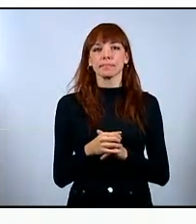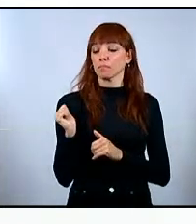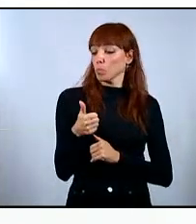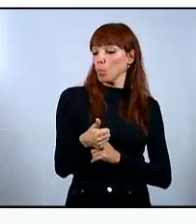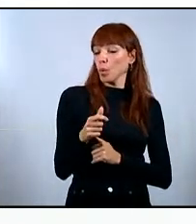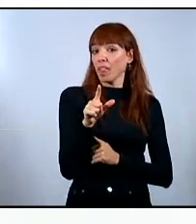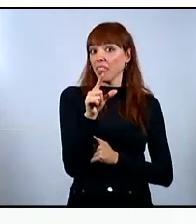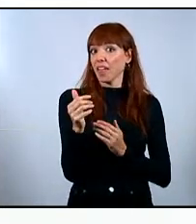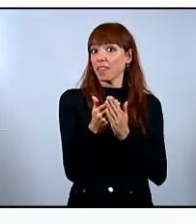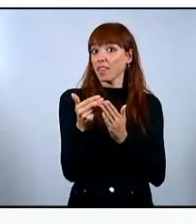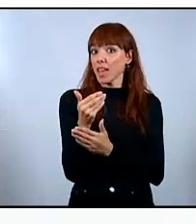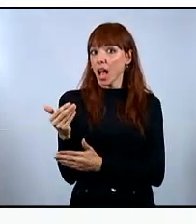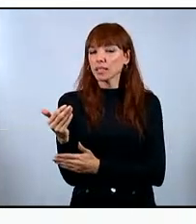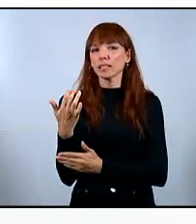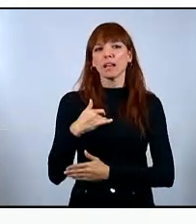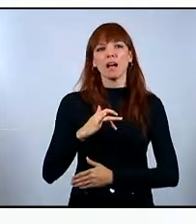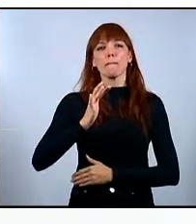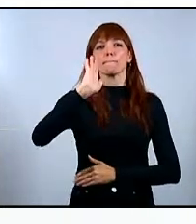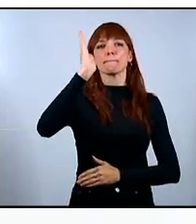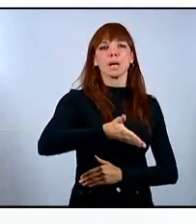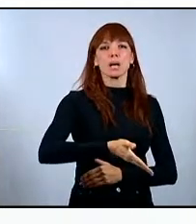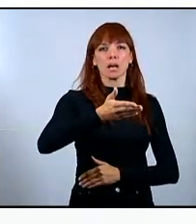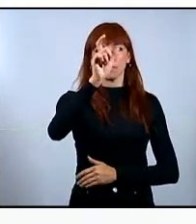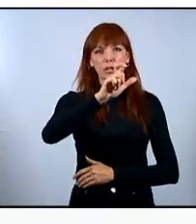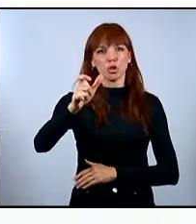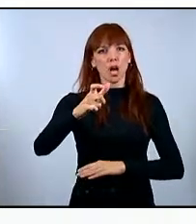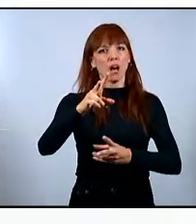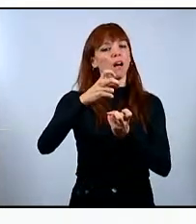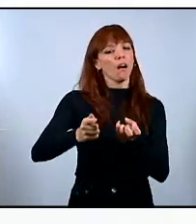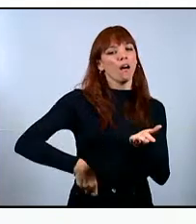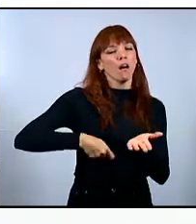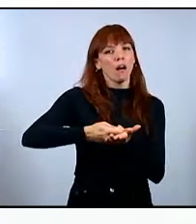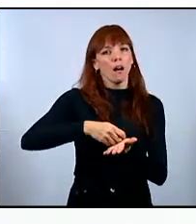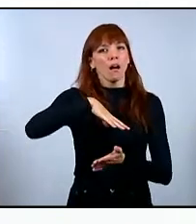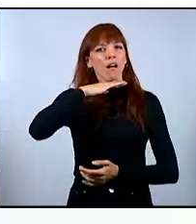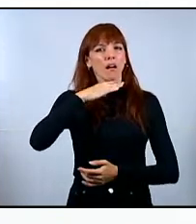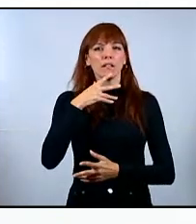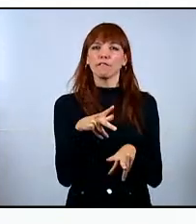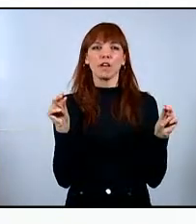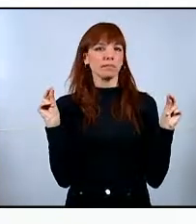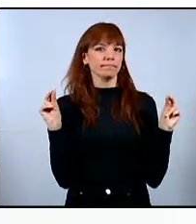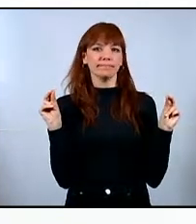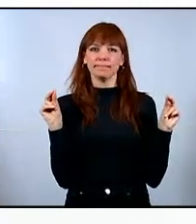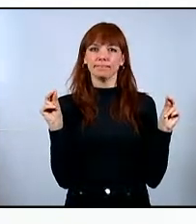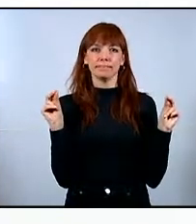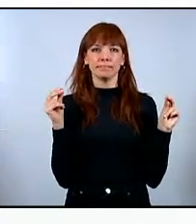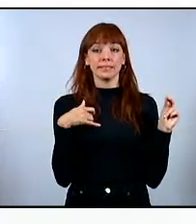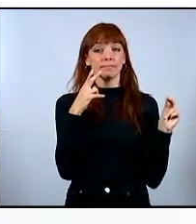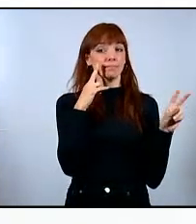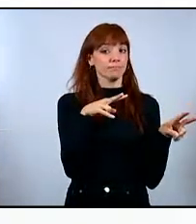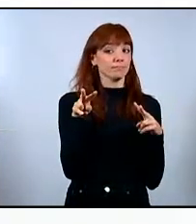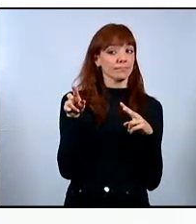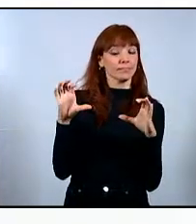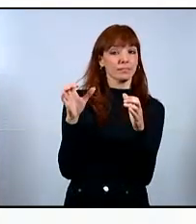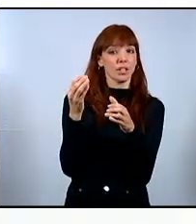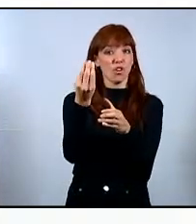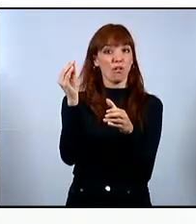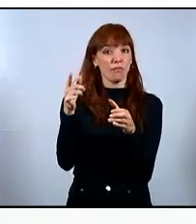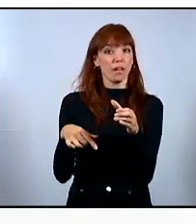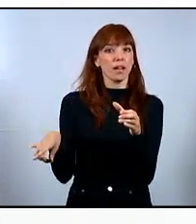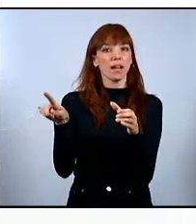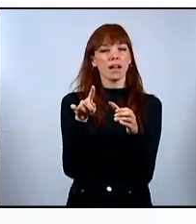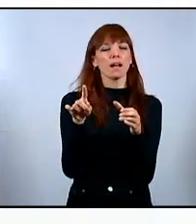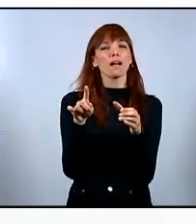ha dejado de penalizar al contribuyente. Y si miramos a nuestros jóvenes, que